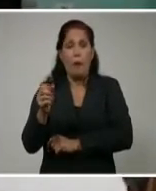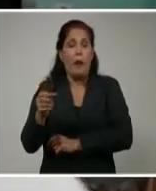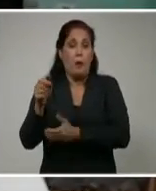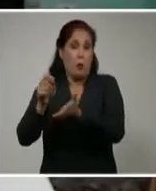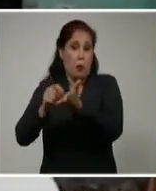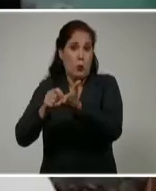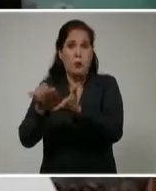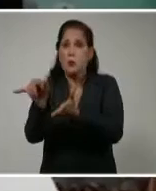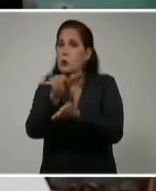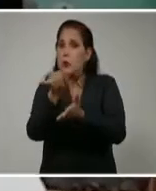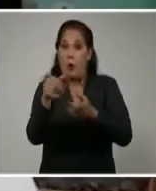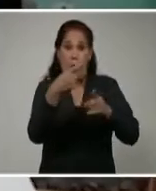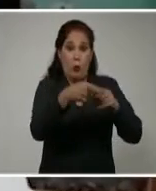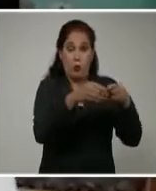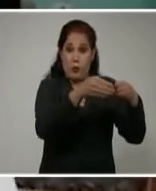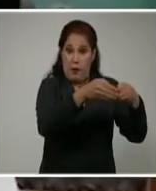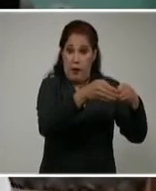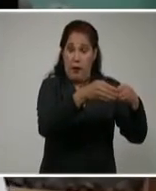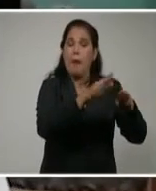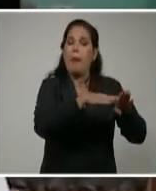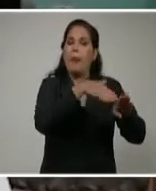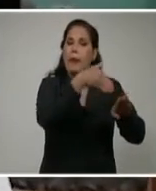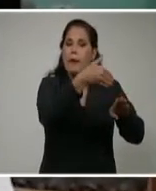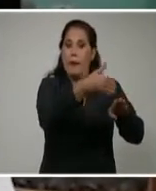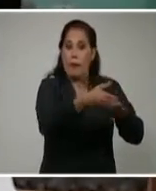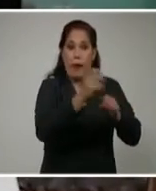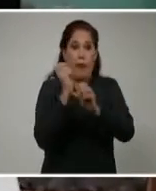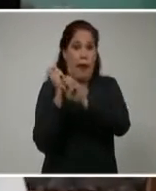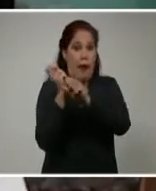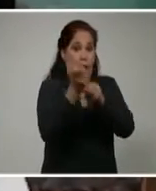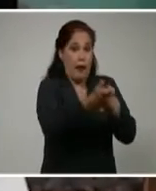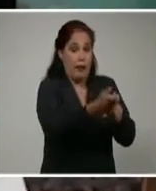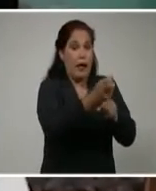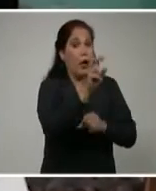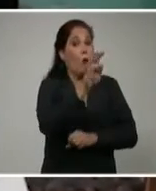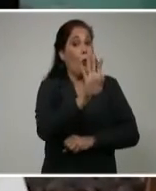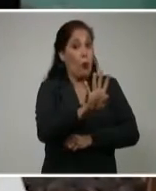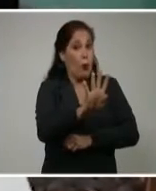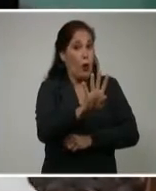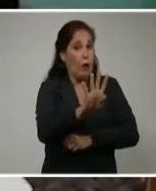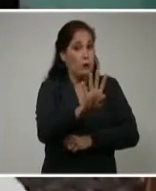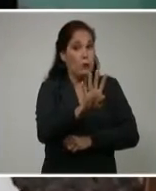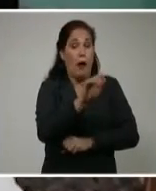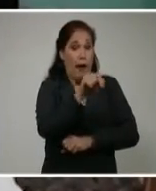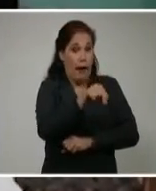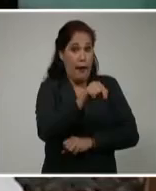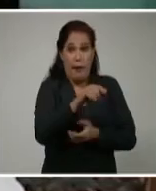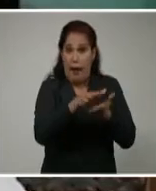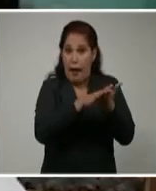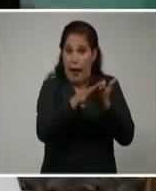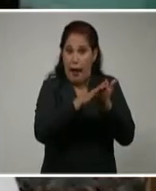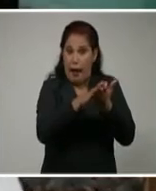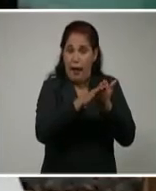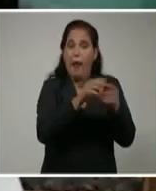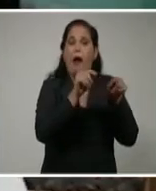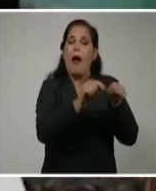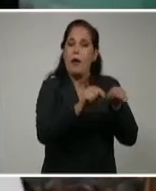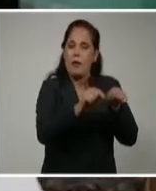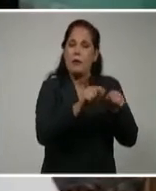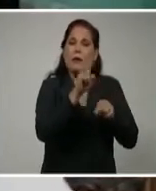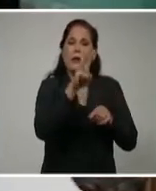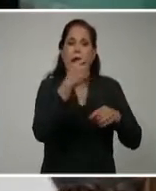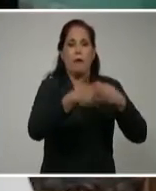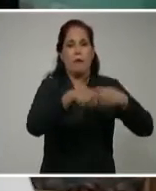y Leandro Martínez, después de lanzar cuatro innings impecables, donde no le conectaron indiscutibles, soportó tres